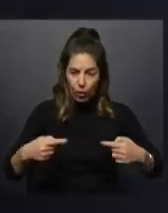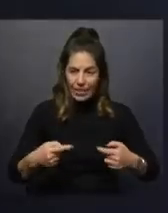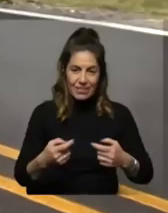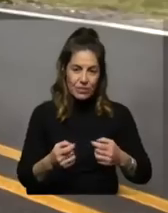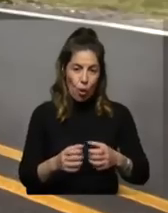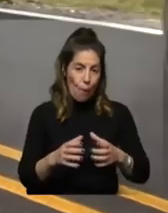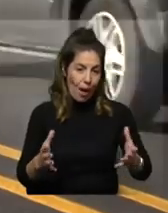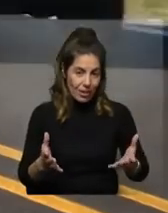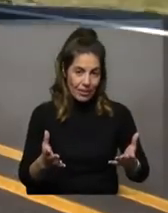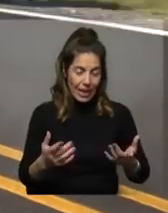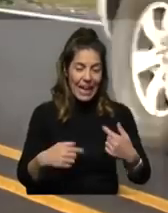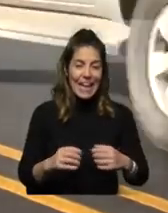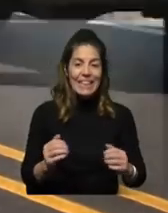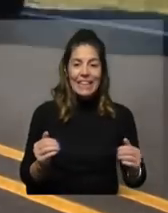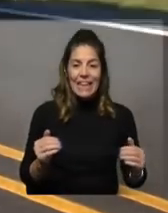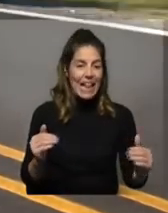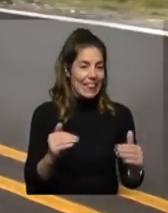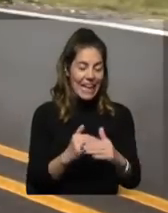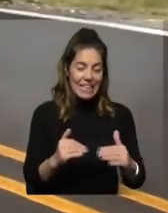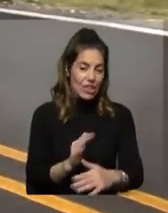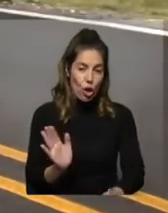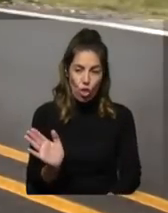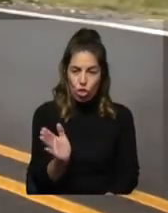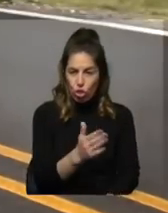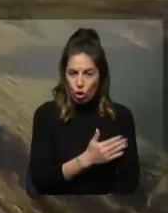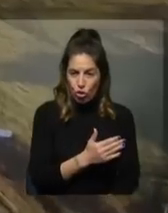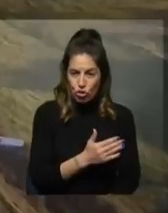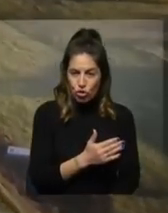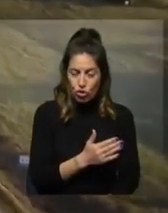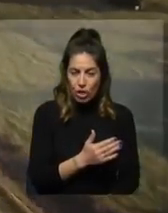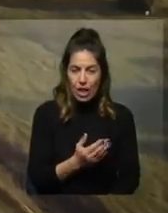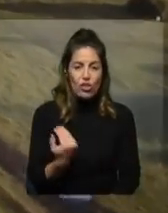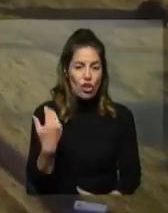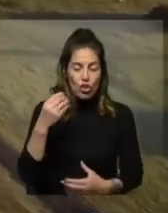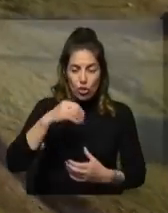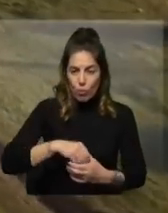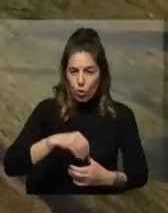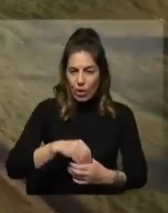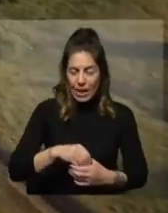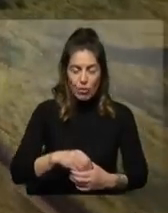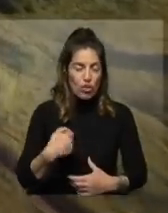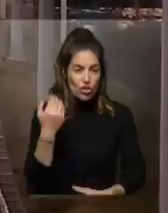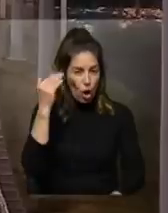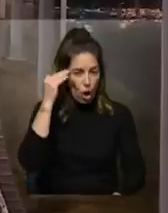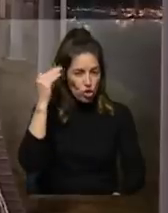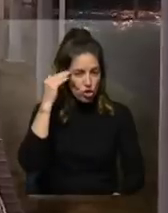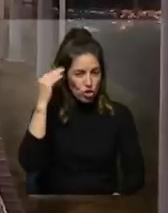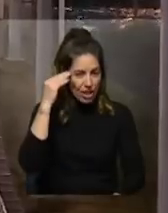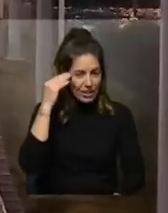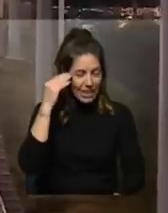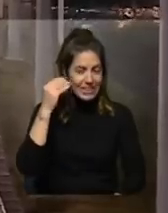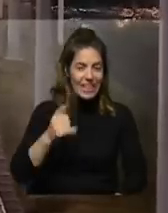y en el tránsito estamos todos y en la medida que nos involucremos y seamos conscientes tenemos que